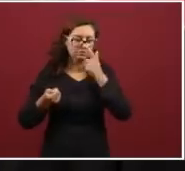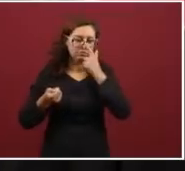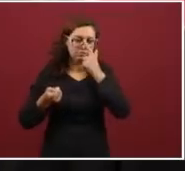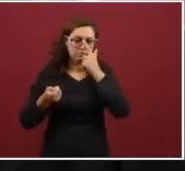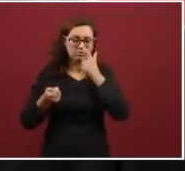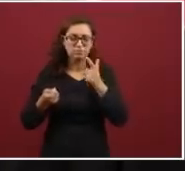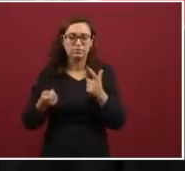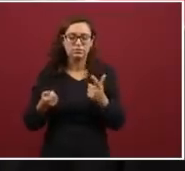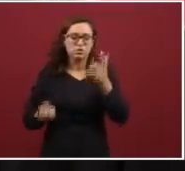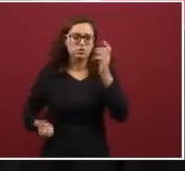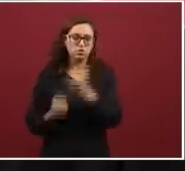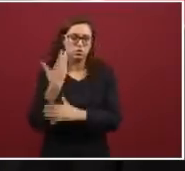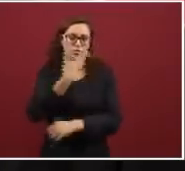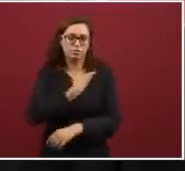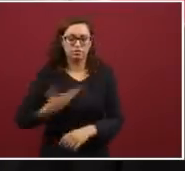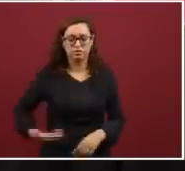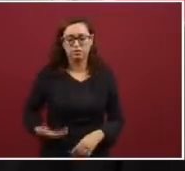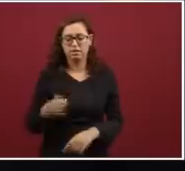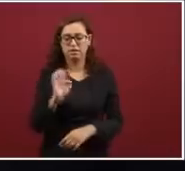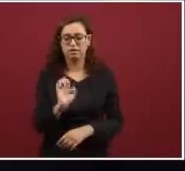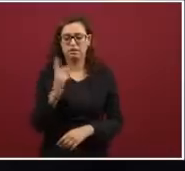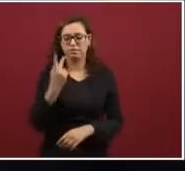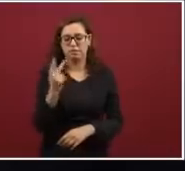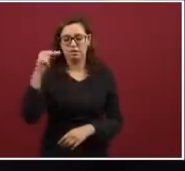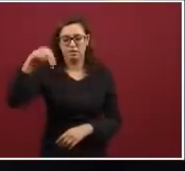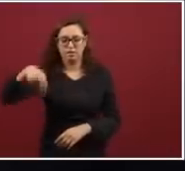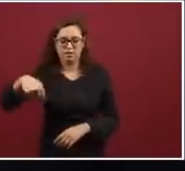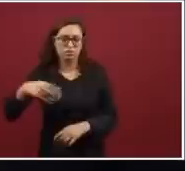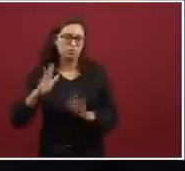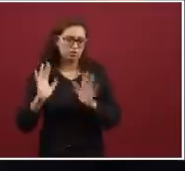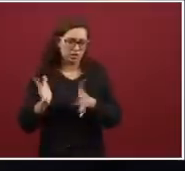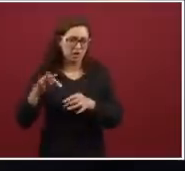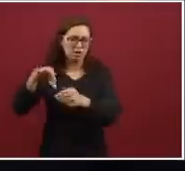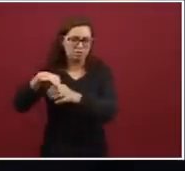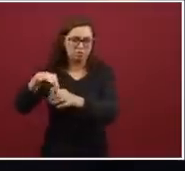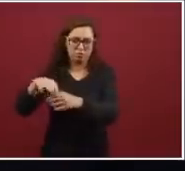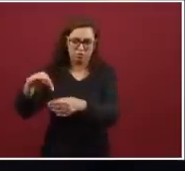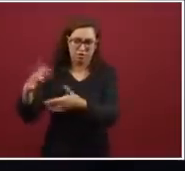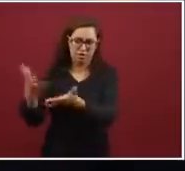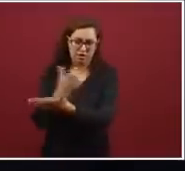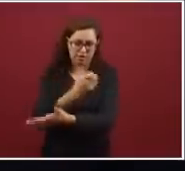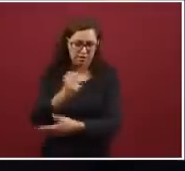presidente Enrique Peña Nieto. Entonces, en las últimas semanas,